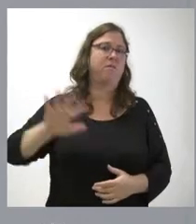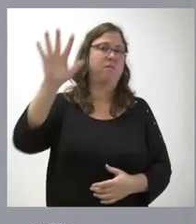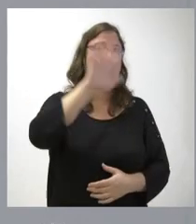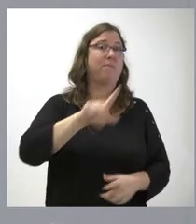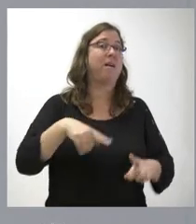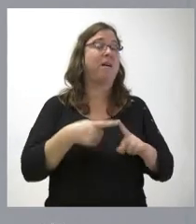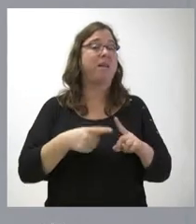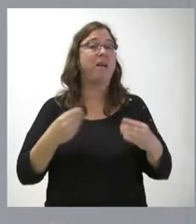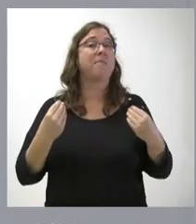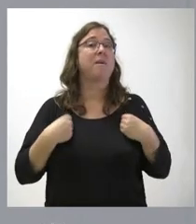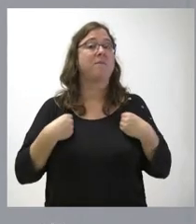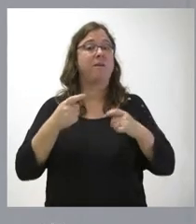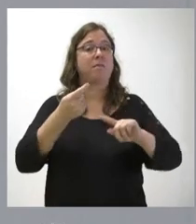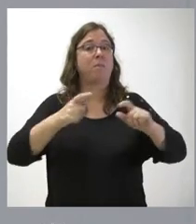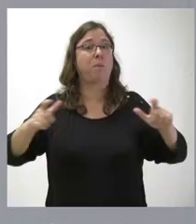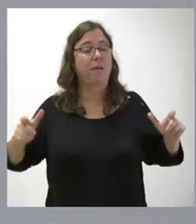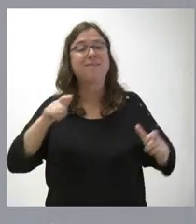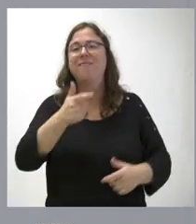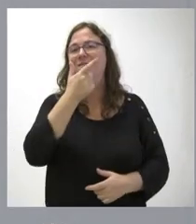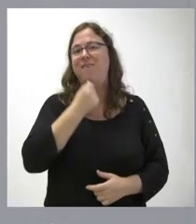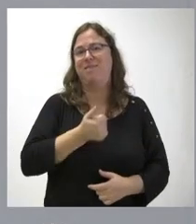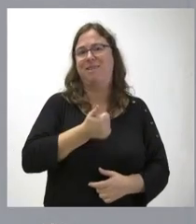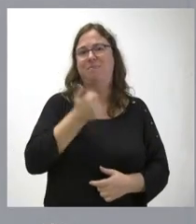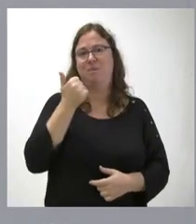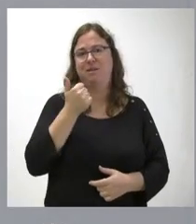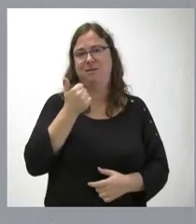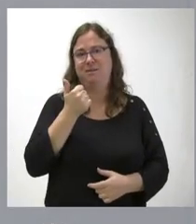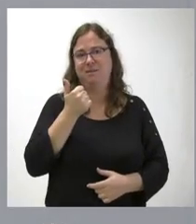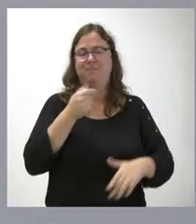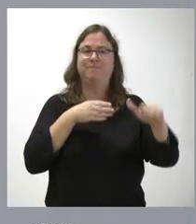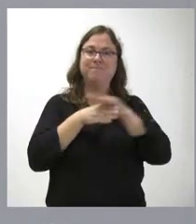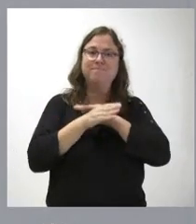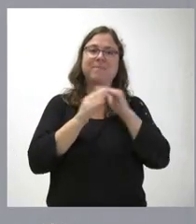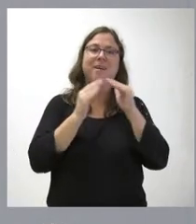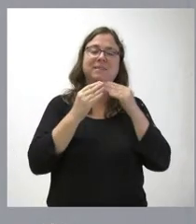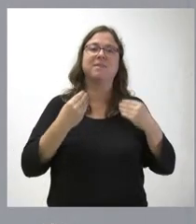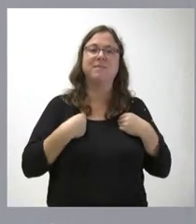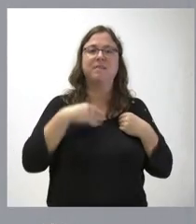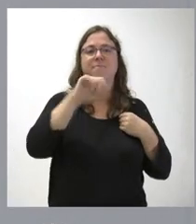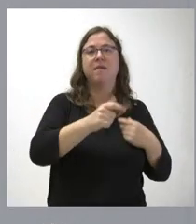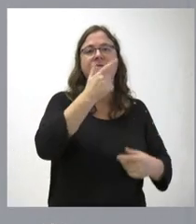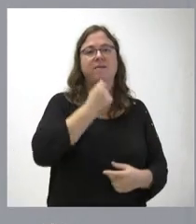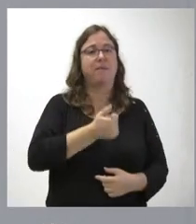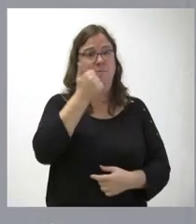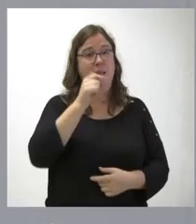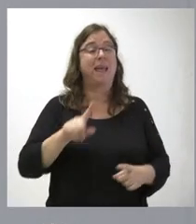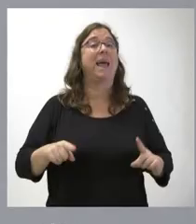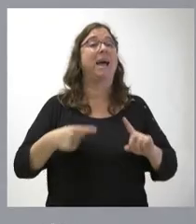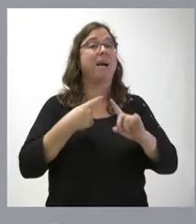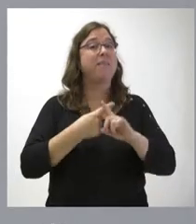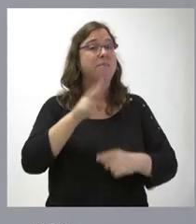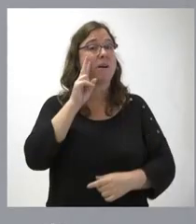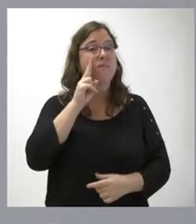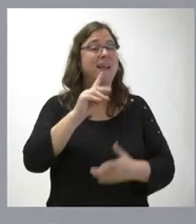esta vivienda es más moderado aquí es más fácil en nuestra comunidad acceder a una vivienda Por otra parte además veían ustedes los